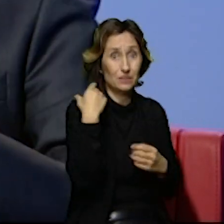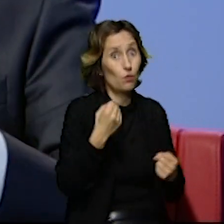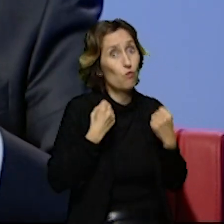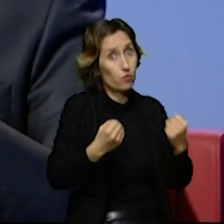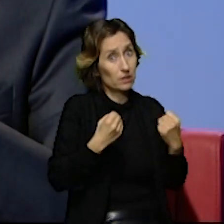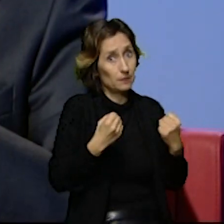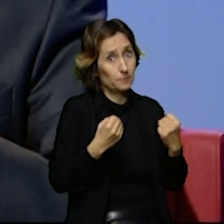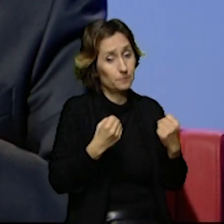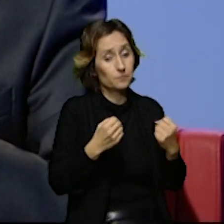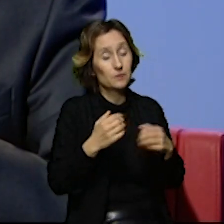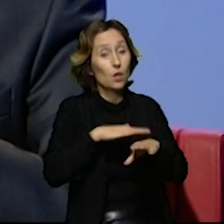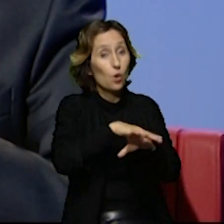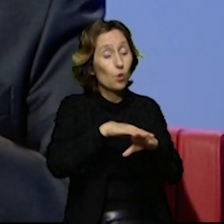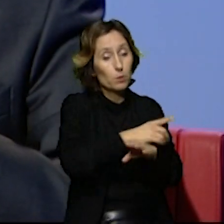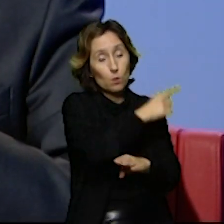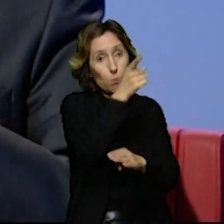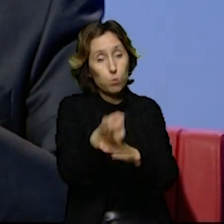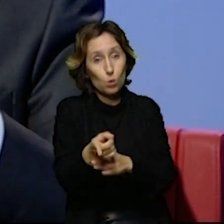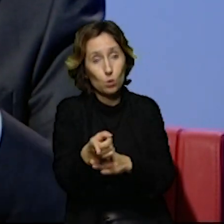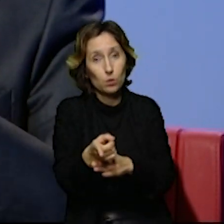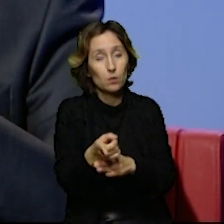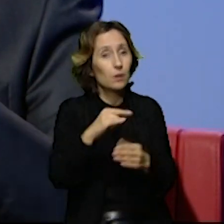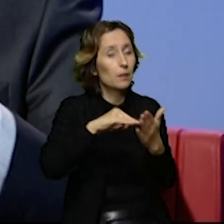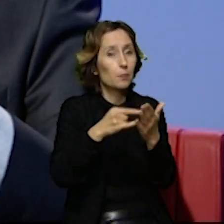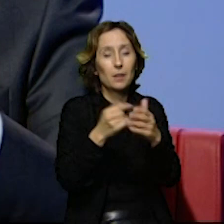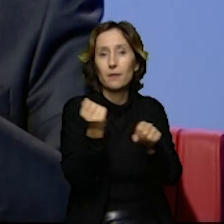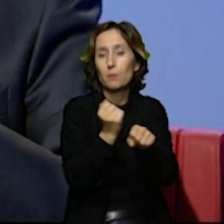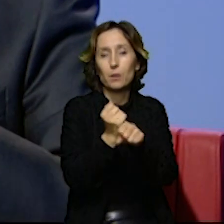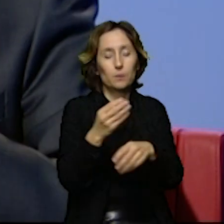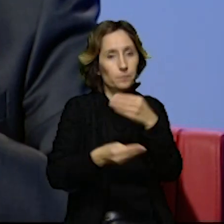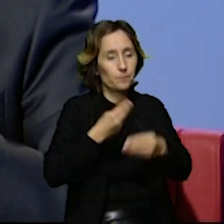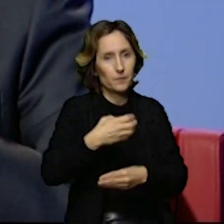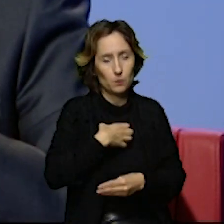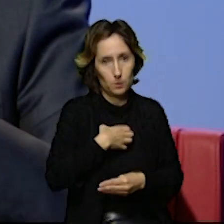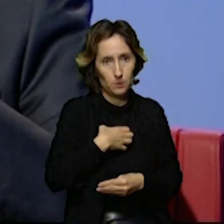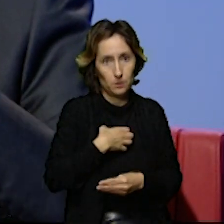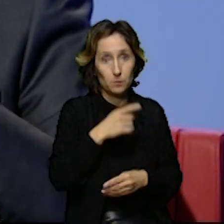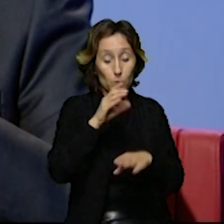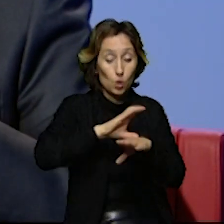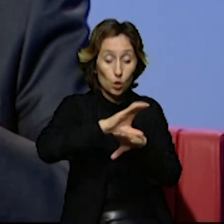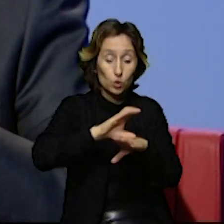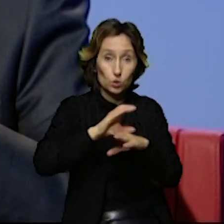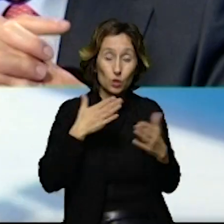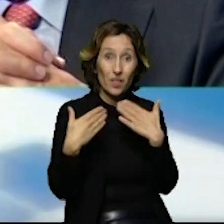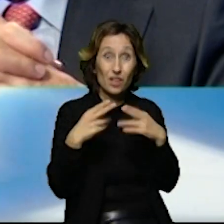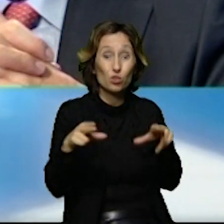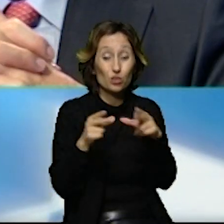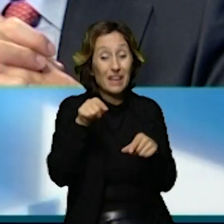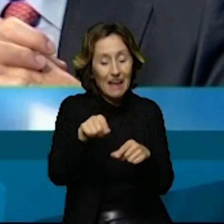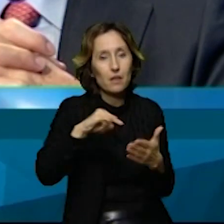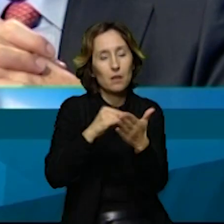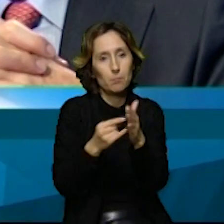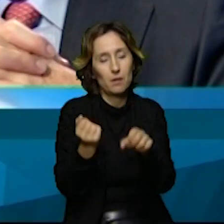y obligaron al gobierno a no poder hacer un plan de empleo, porque el plan de empleo hay que hacerlo en el Consejo del Diálogo Social. Vale,